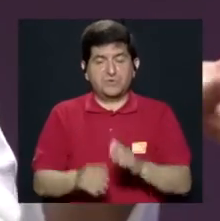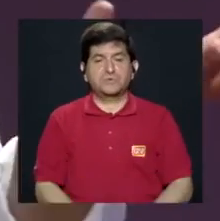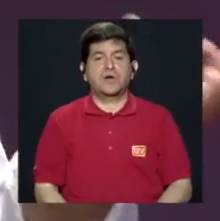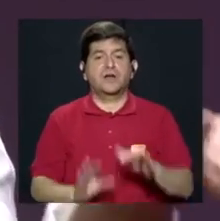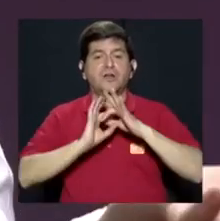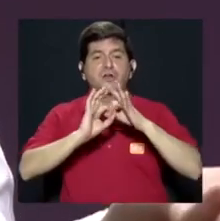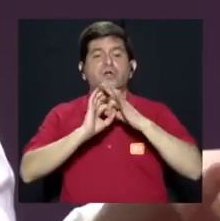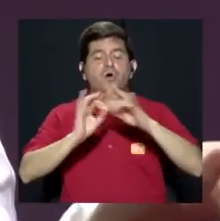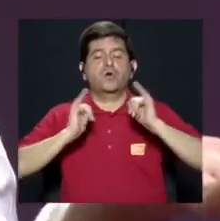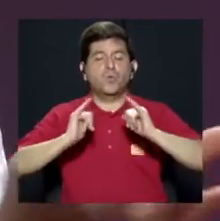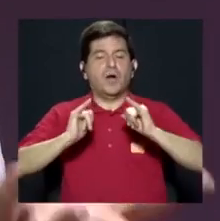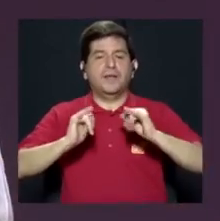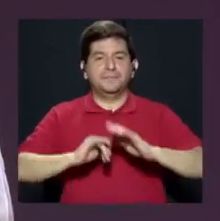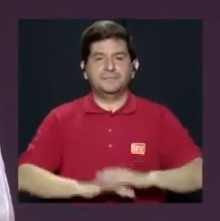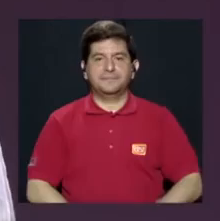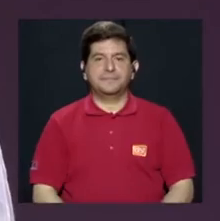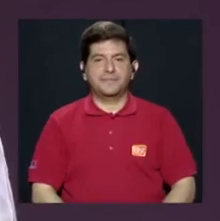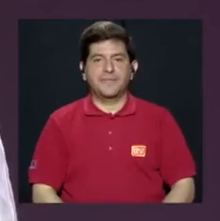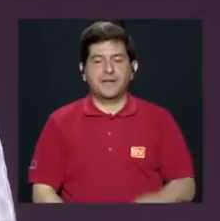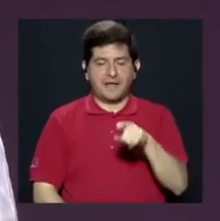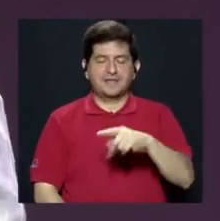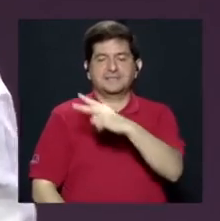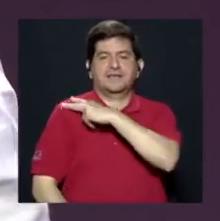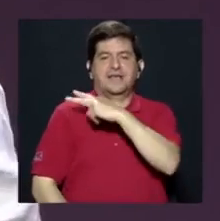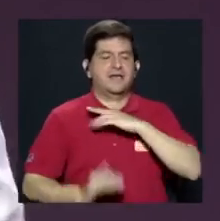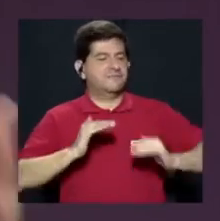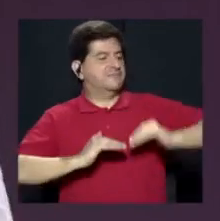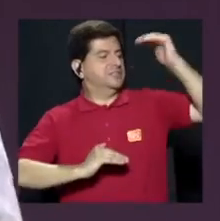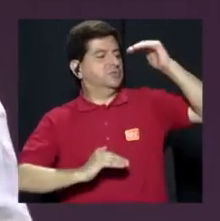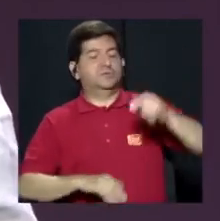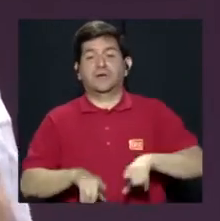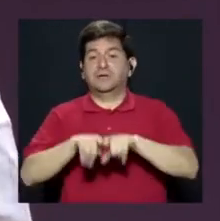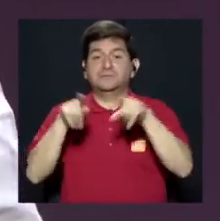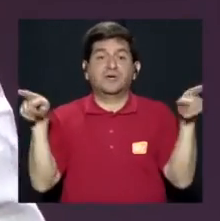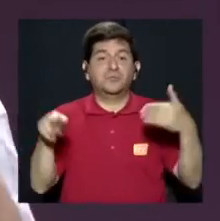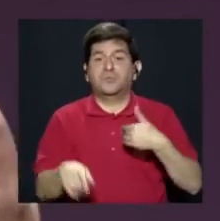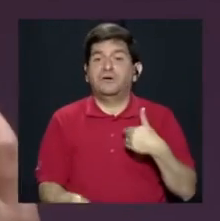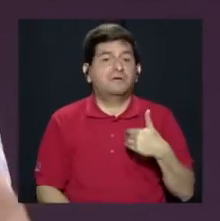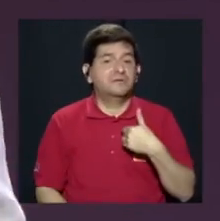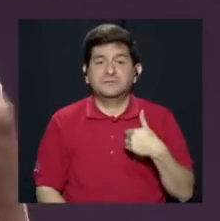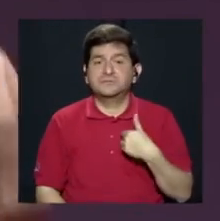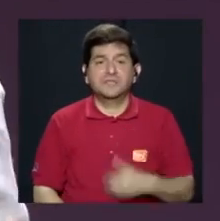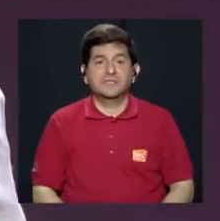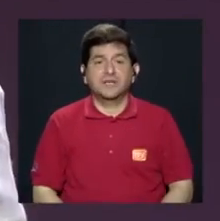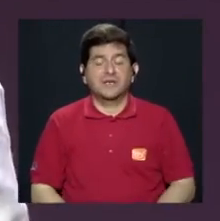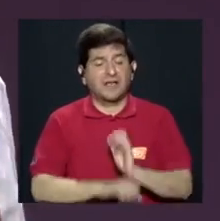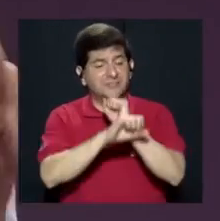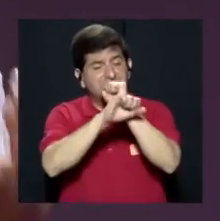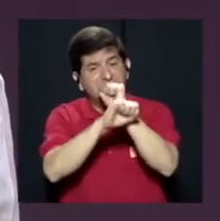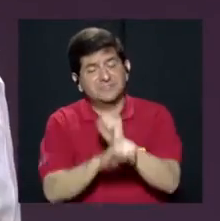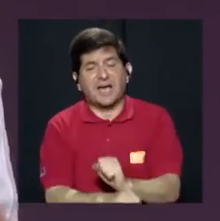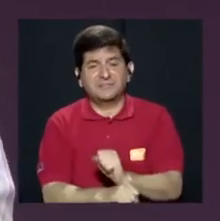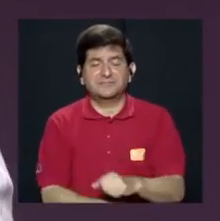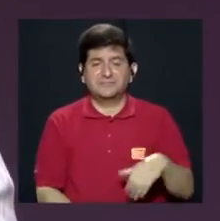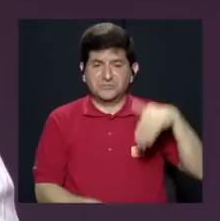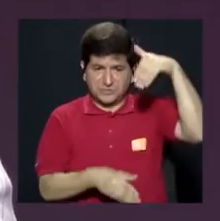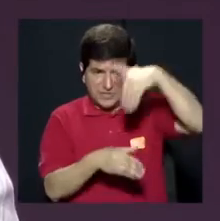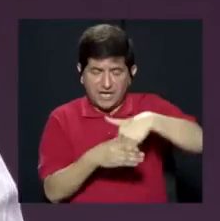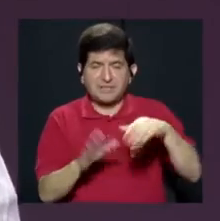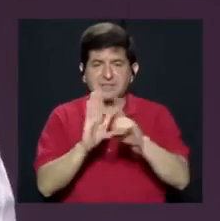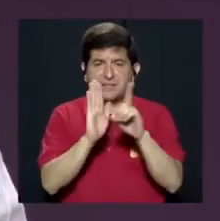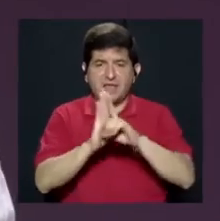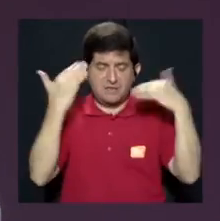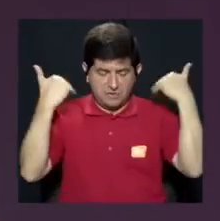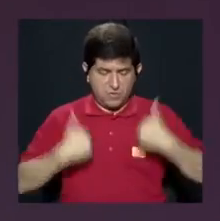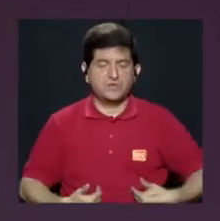una relación de igualdad, ¿verdad? Es una relación jerárquica. Y entonces tampoco hay una tradición que involucre los derechos